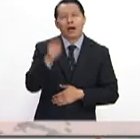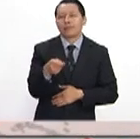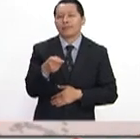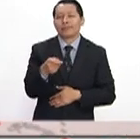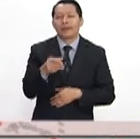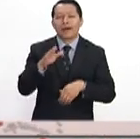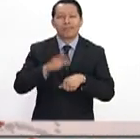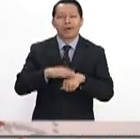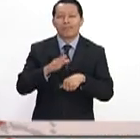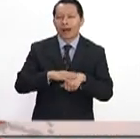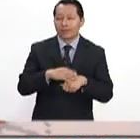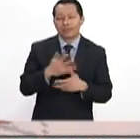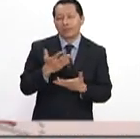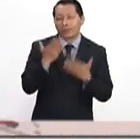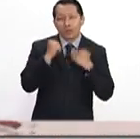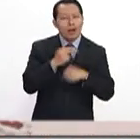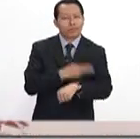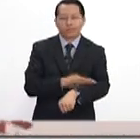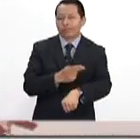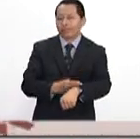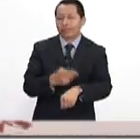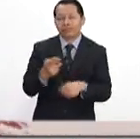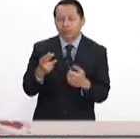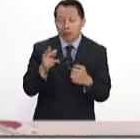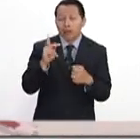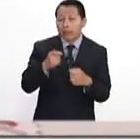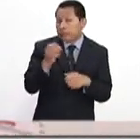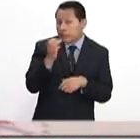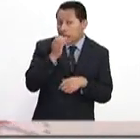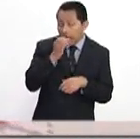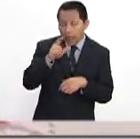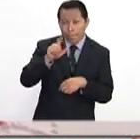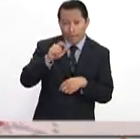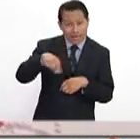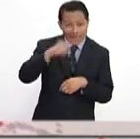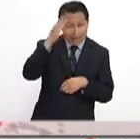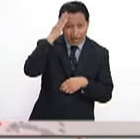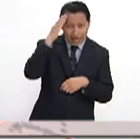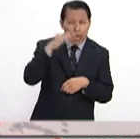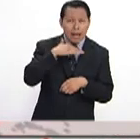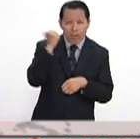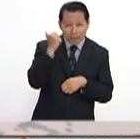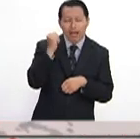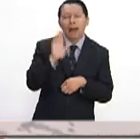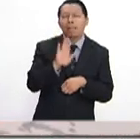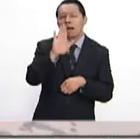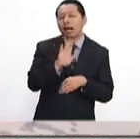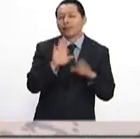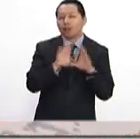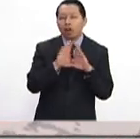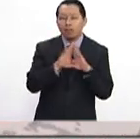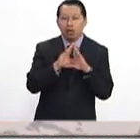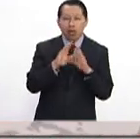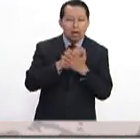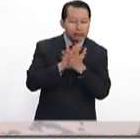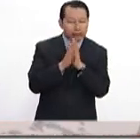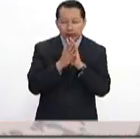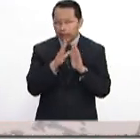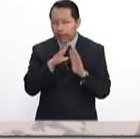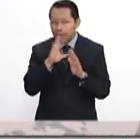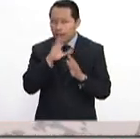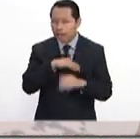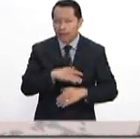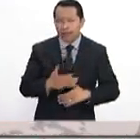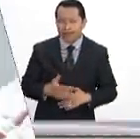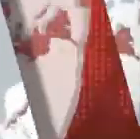más deshonestas y que incluso una cena organizada para 20 líderes en Alemania la hacen parecer una cosa siniestra.